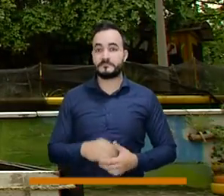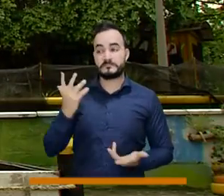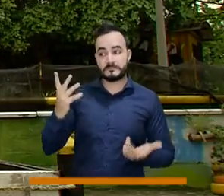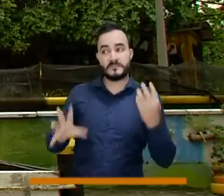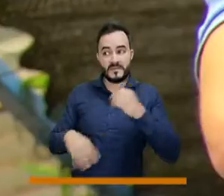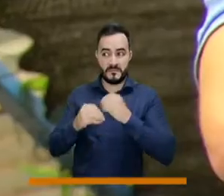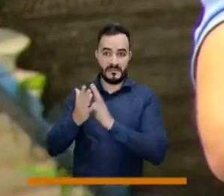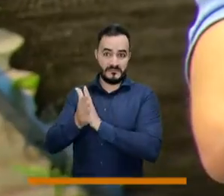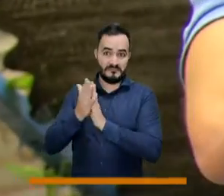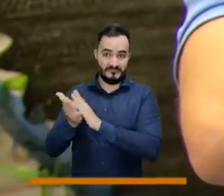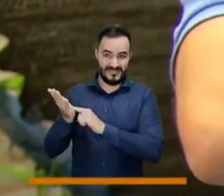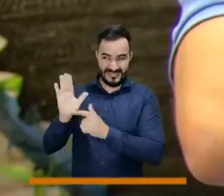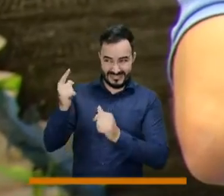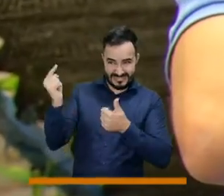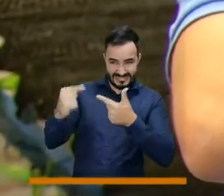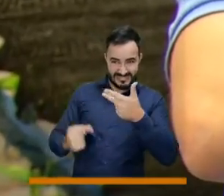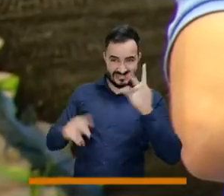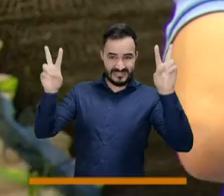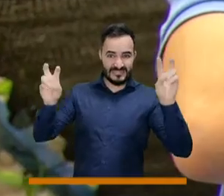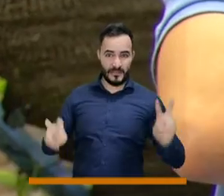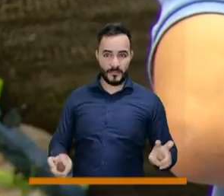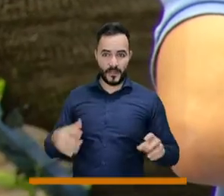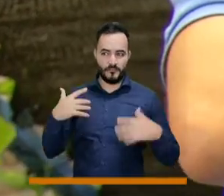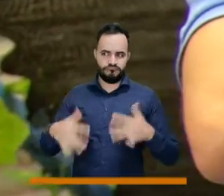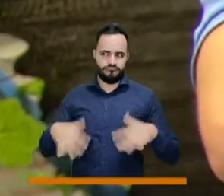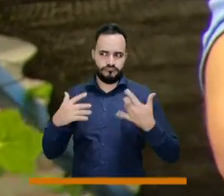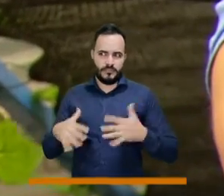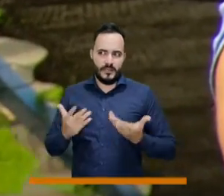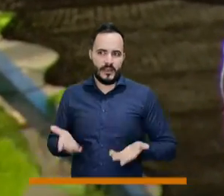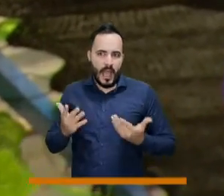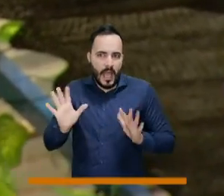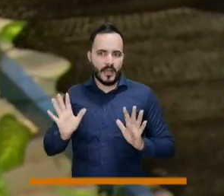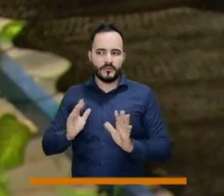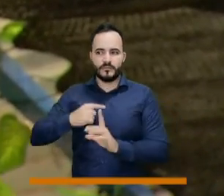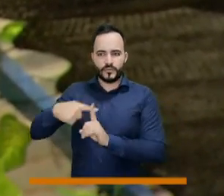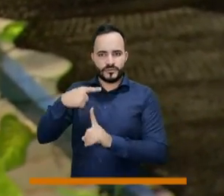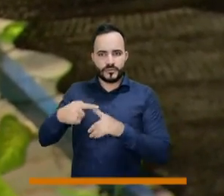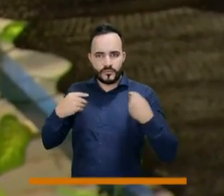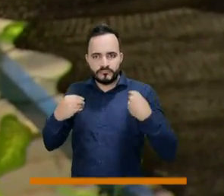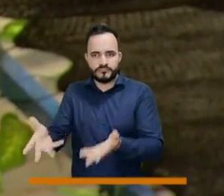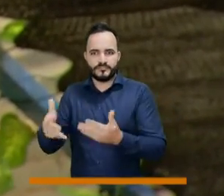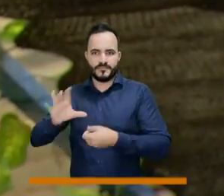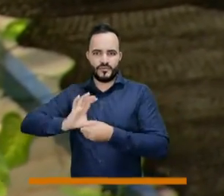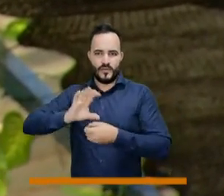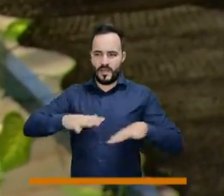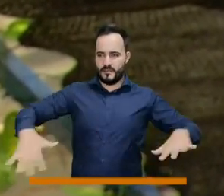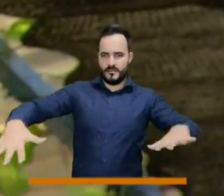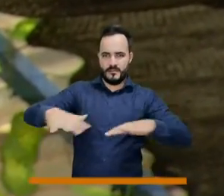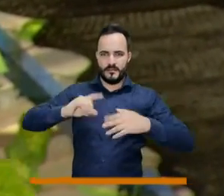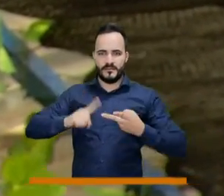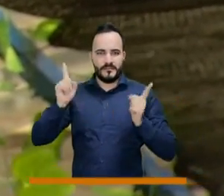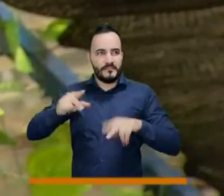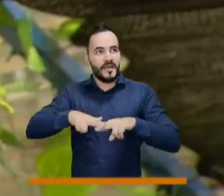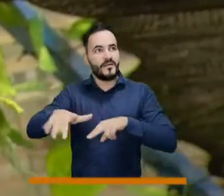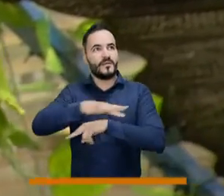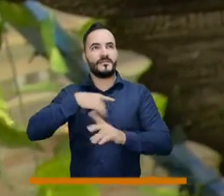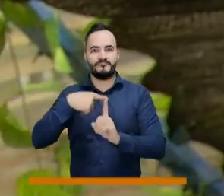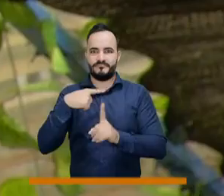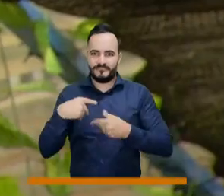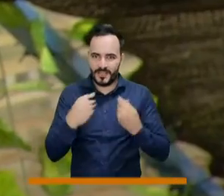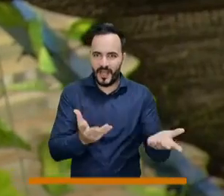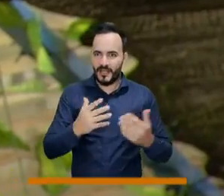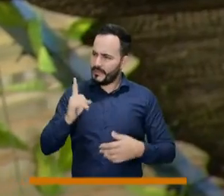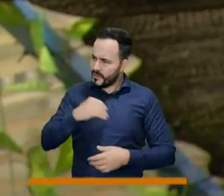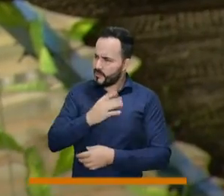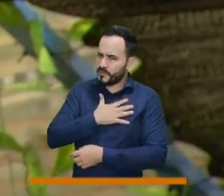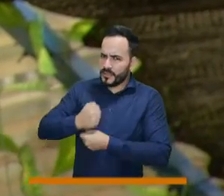No nos lo regalan. Y hay que contar también acerca de ese trabajo comunitario, que además de rendirle unos réditos a la ciudadanía y al